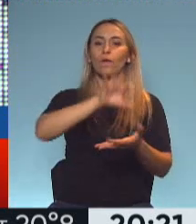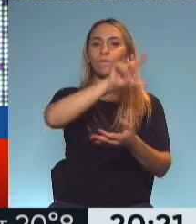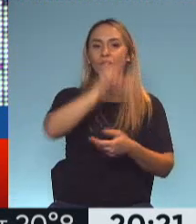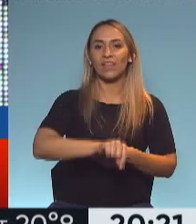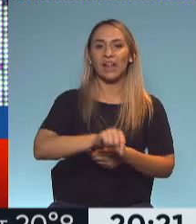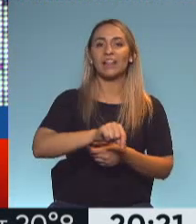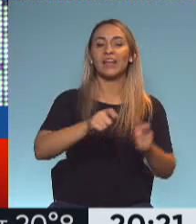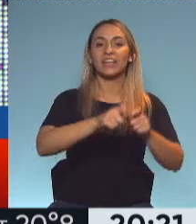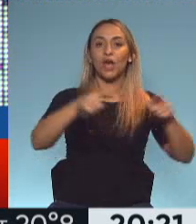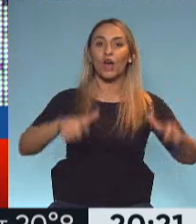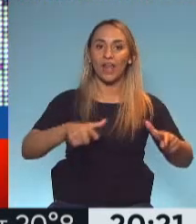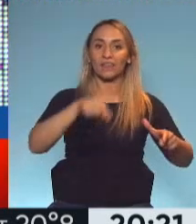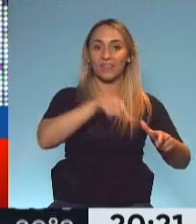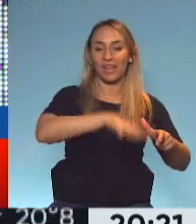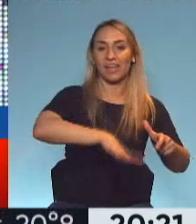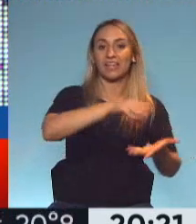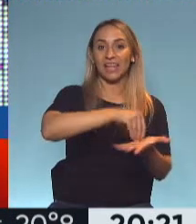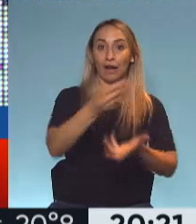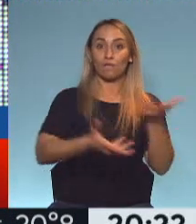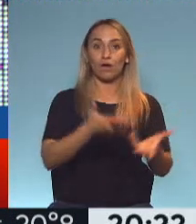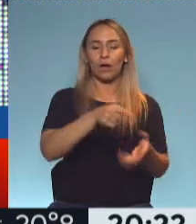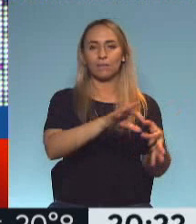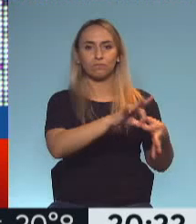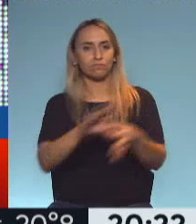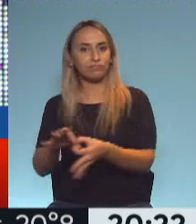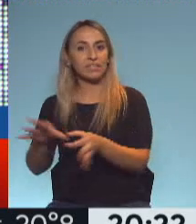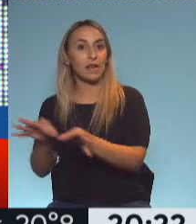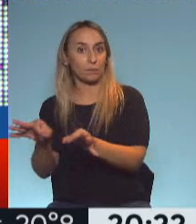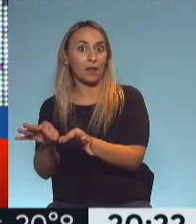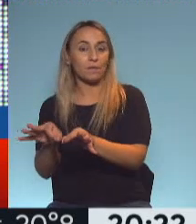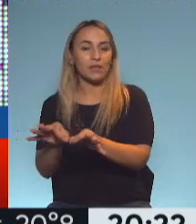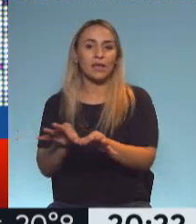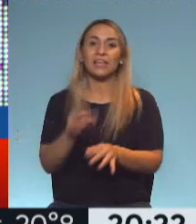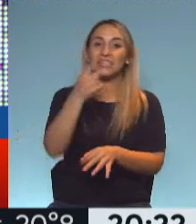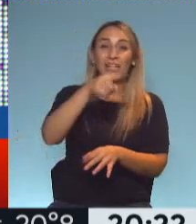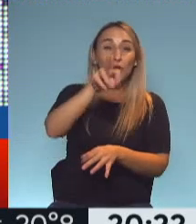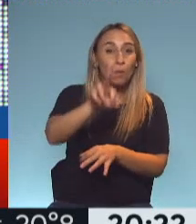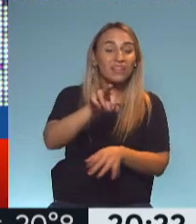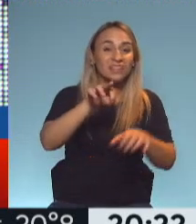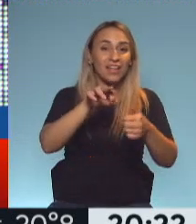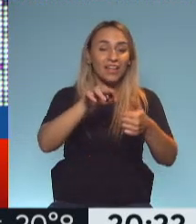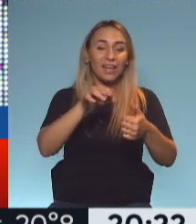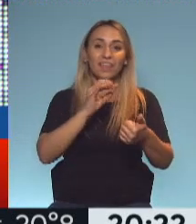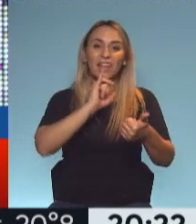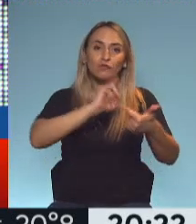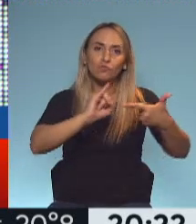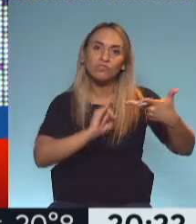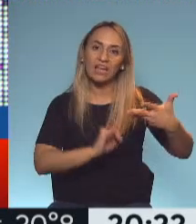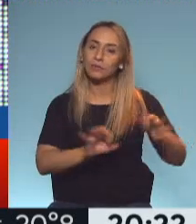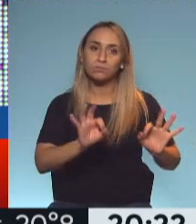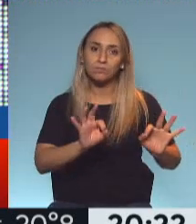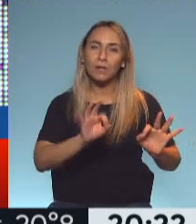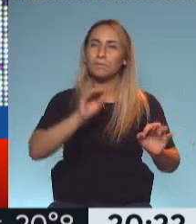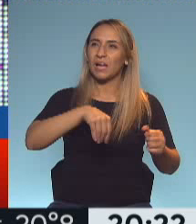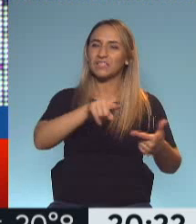Grande ese Juzgado Federal tiene injerencia sobre las Islas Malvinas. Hay más de 120 hechos denunciados hasta ahora y alrededor